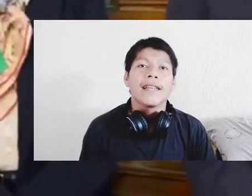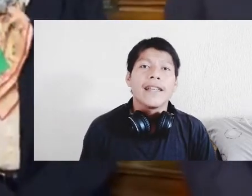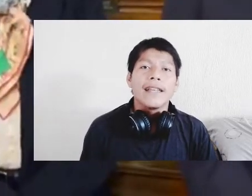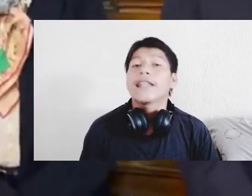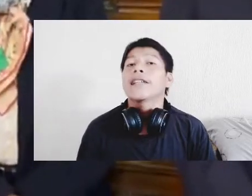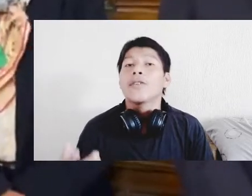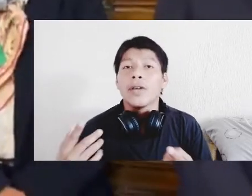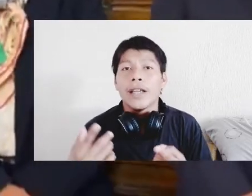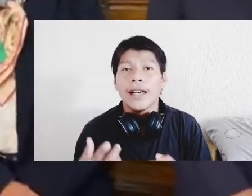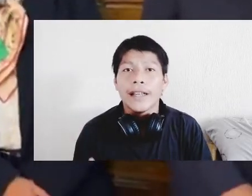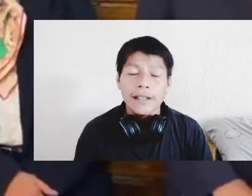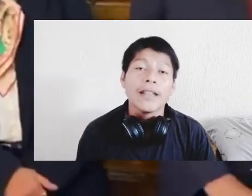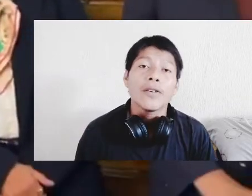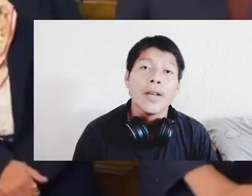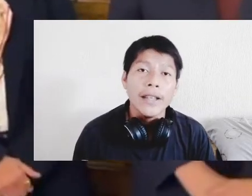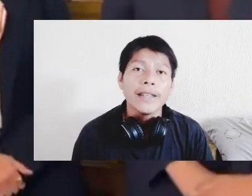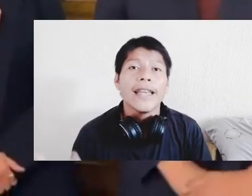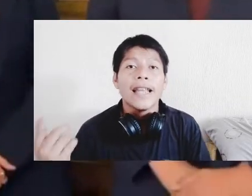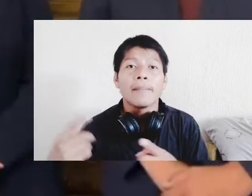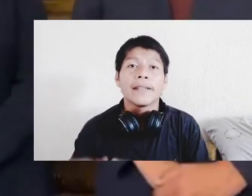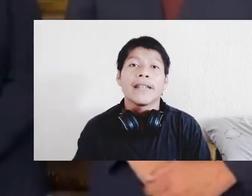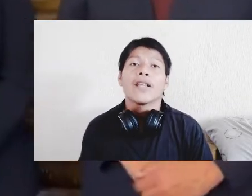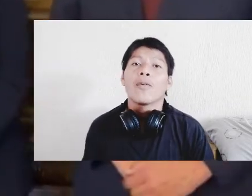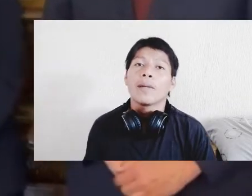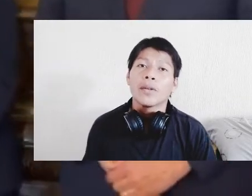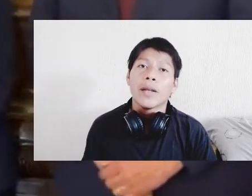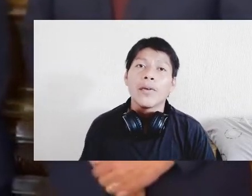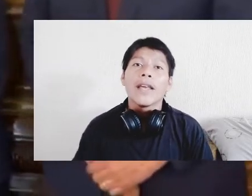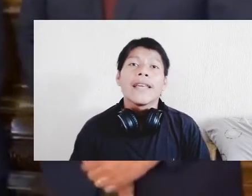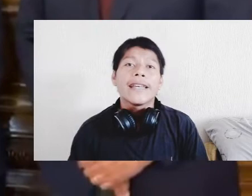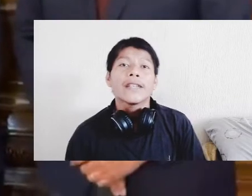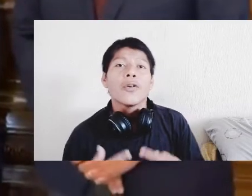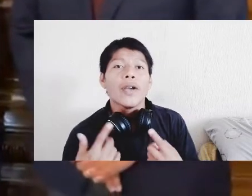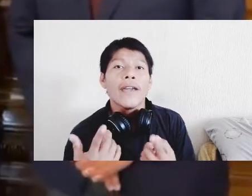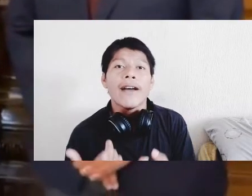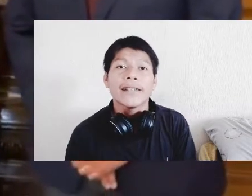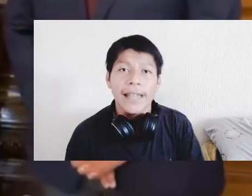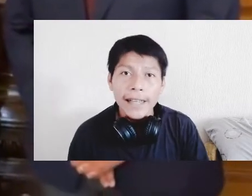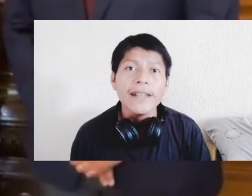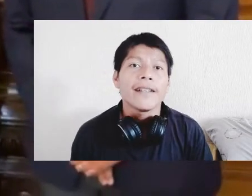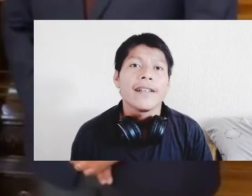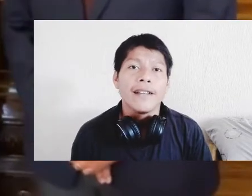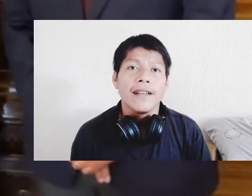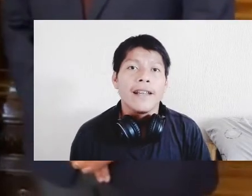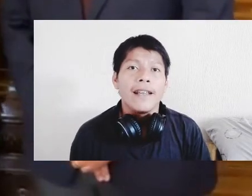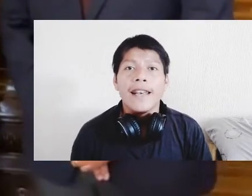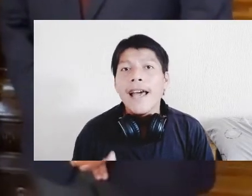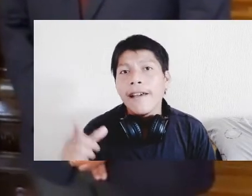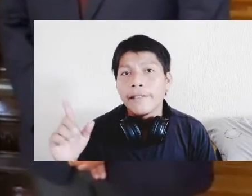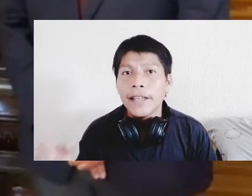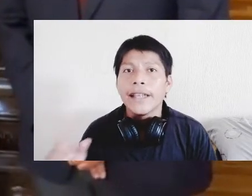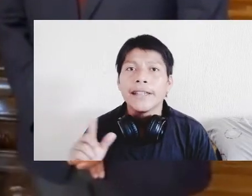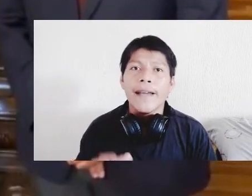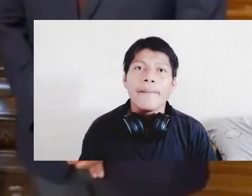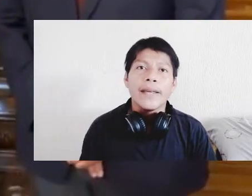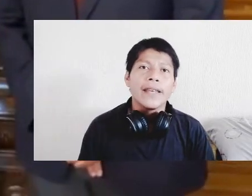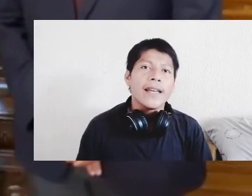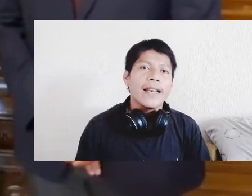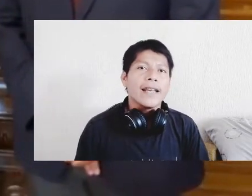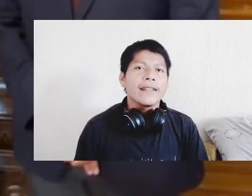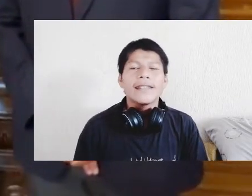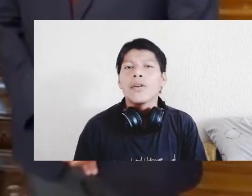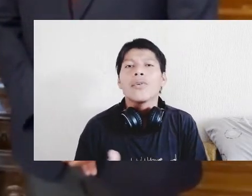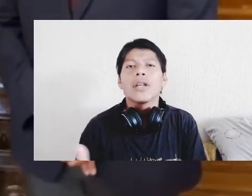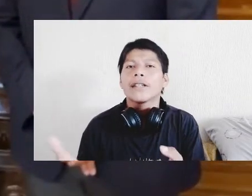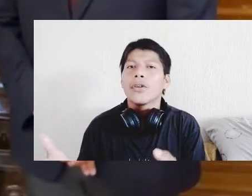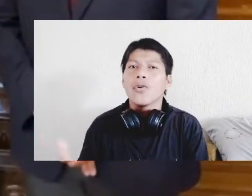hace y qué es lo que dice el presidente López Obrador y qué es lo que va a hacer la derecha